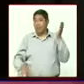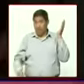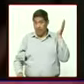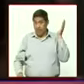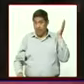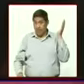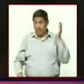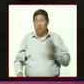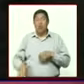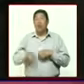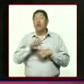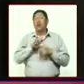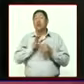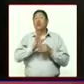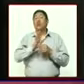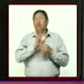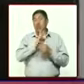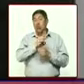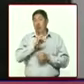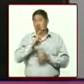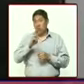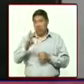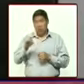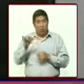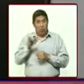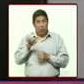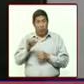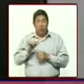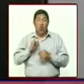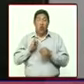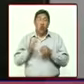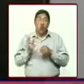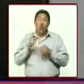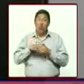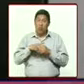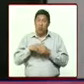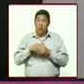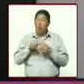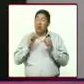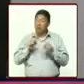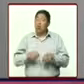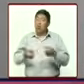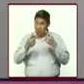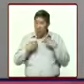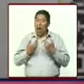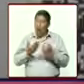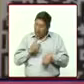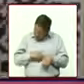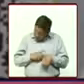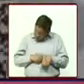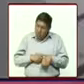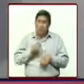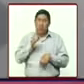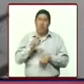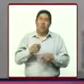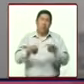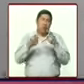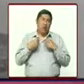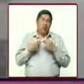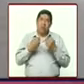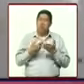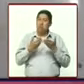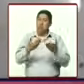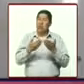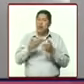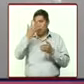pantallas, la página web del órgano electoral plurinacional. Yo participo para que ustedes sepan y vengan. Tenemos tiempo todavía para que ustedes